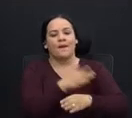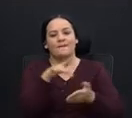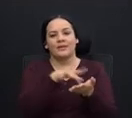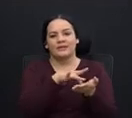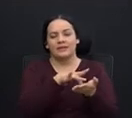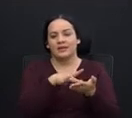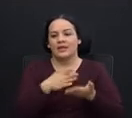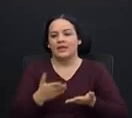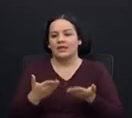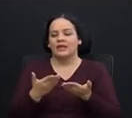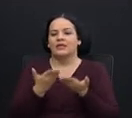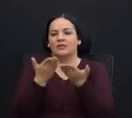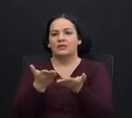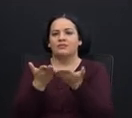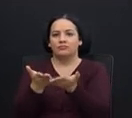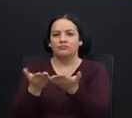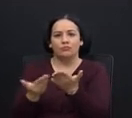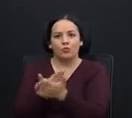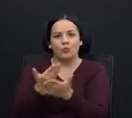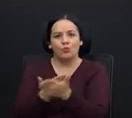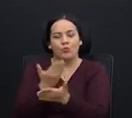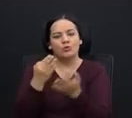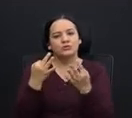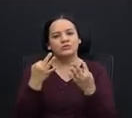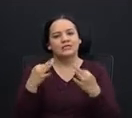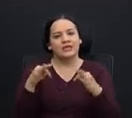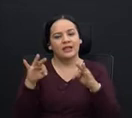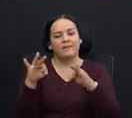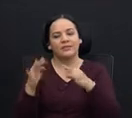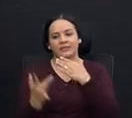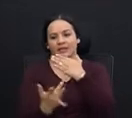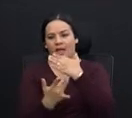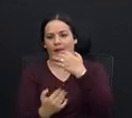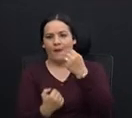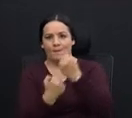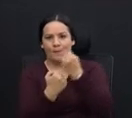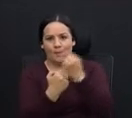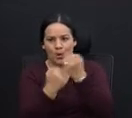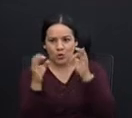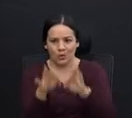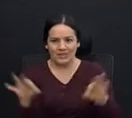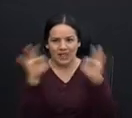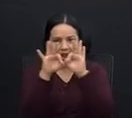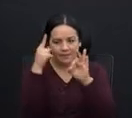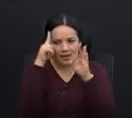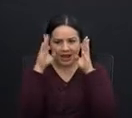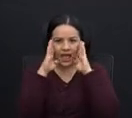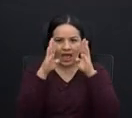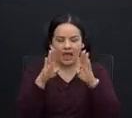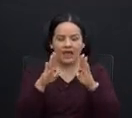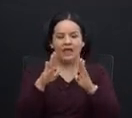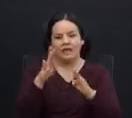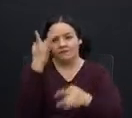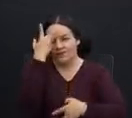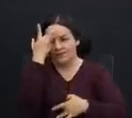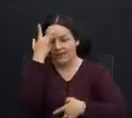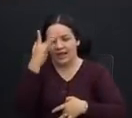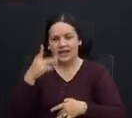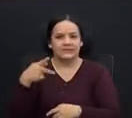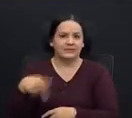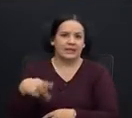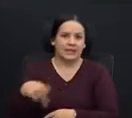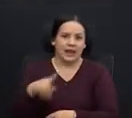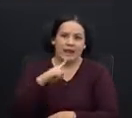nuevos tratamientos y técnicas de apoyo vital para enfrentar enfermedades graves. Hay enfermos muy graves que